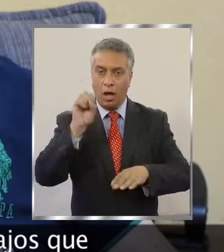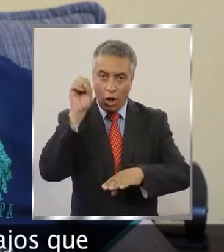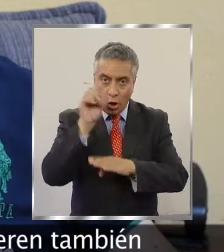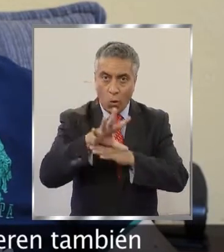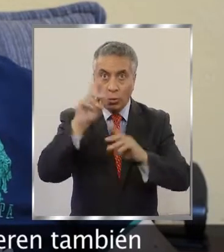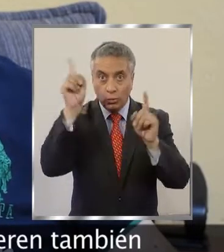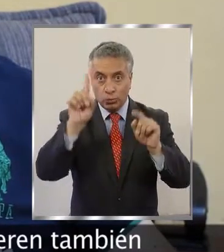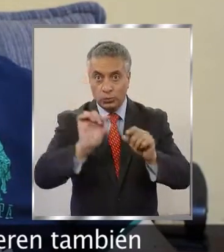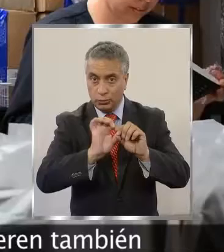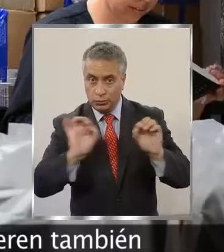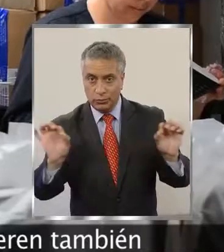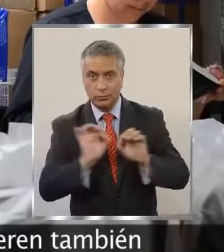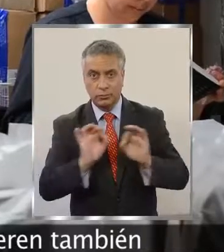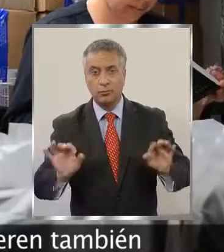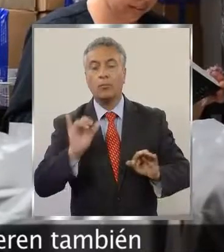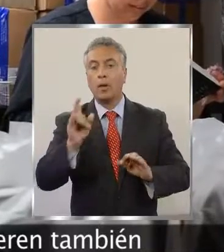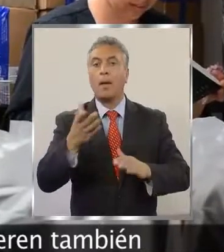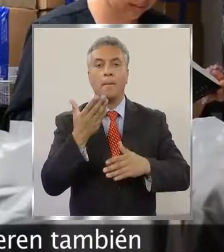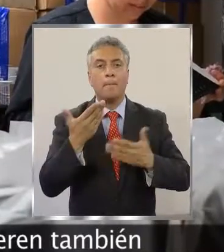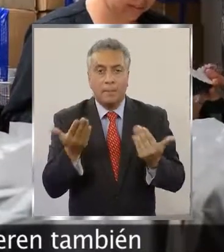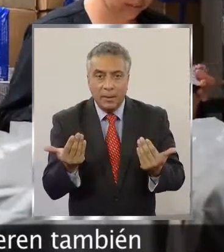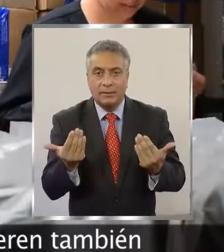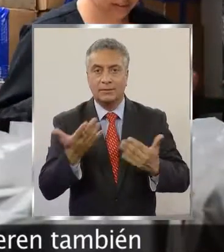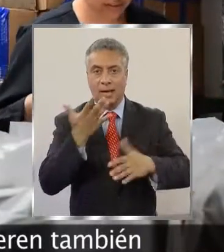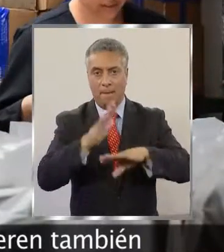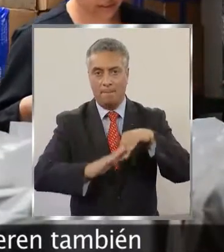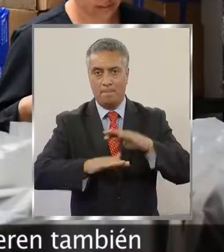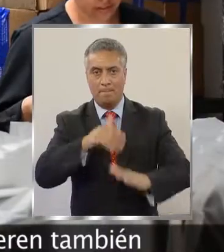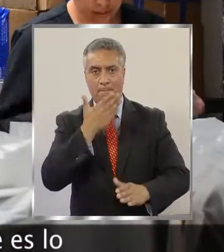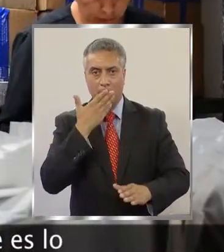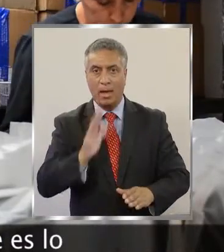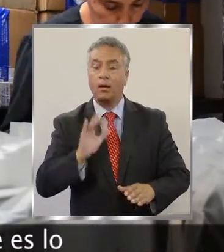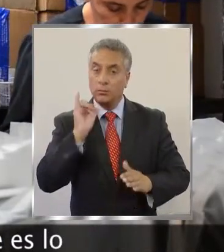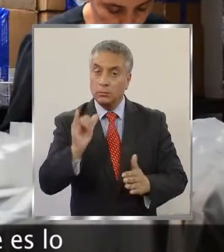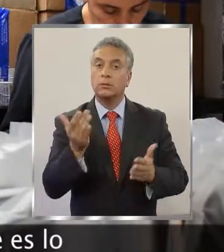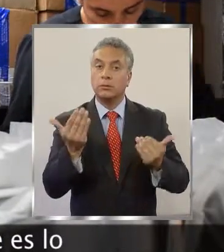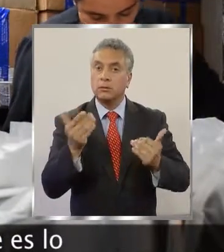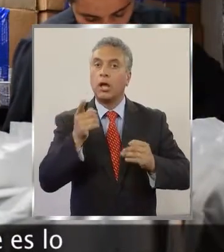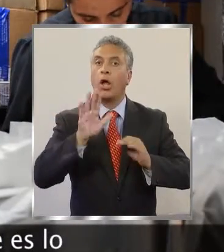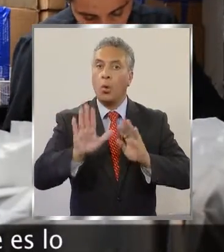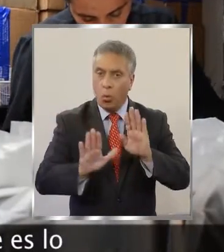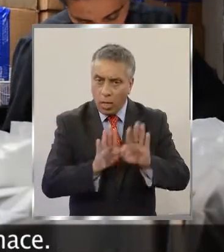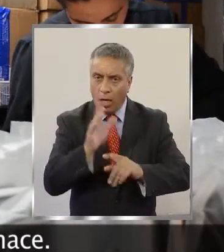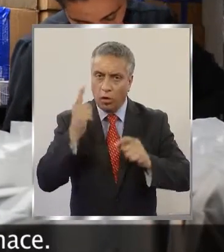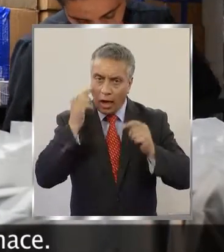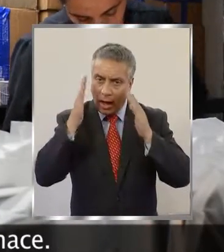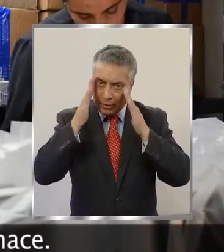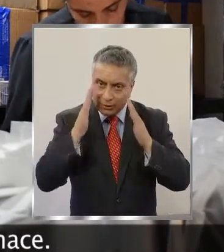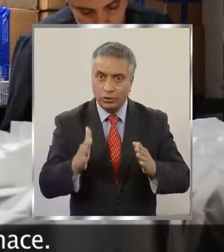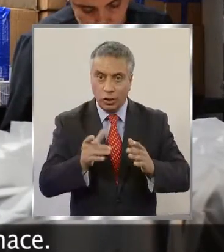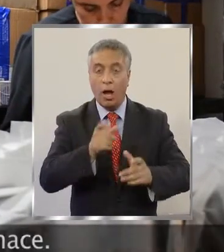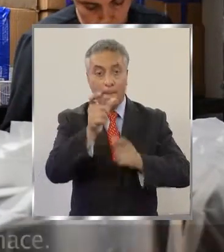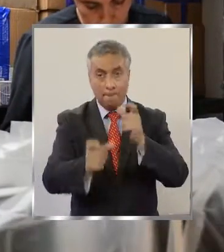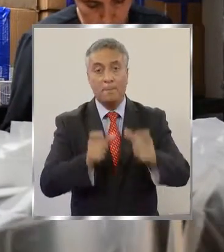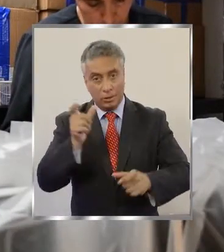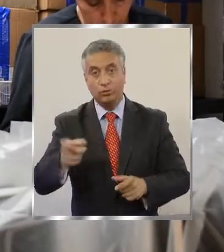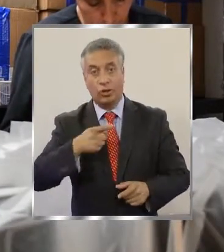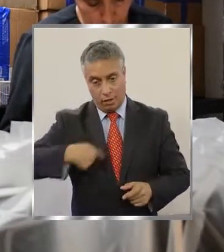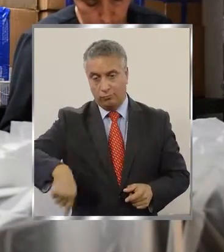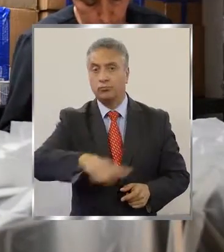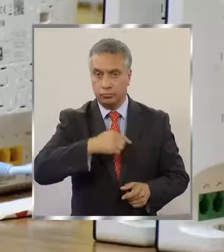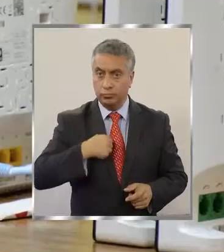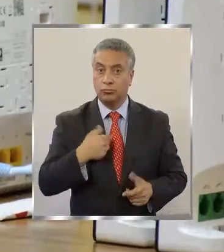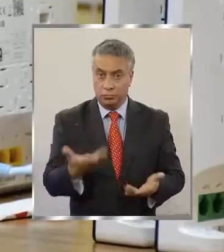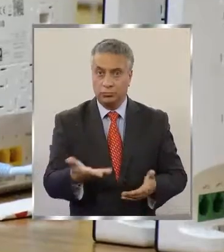trabajos que requieren manualidad y requieren también cuidado y atención, que es lo que la gente nuestra hace.